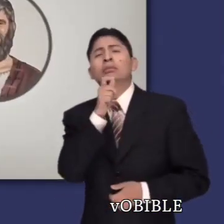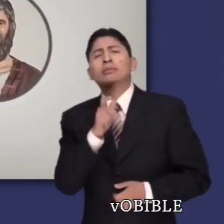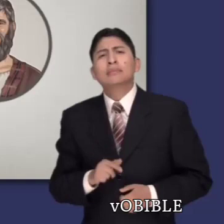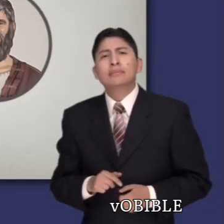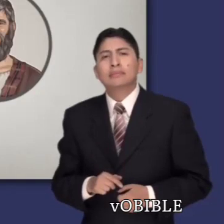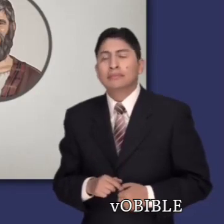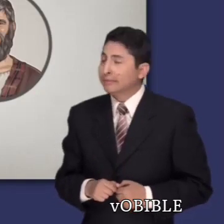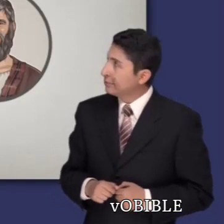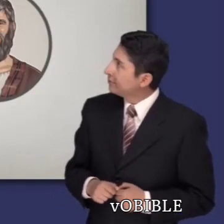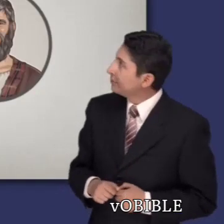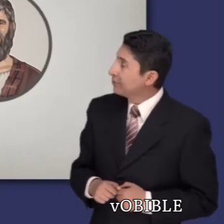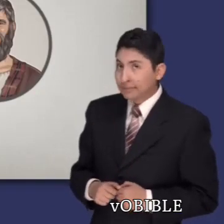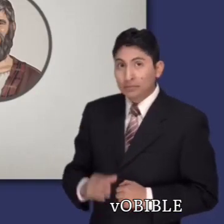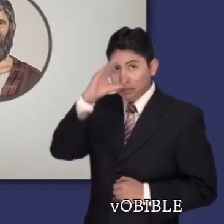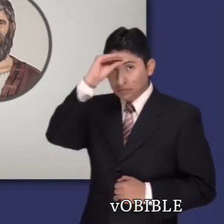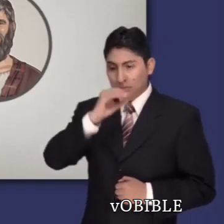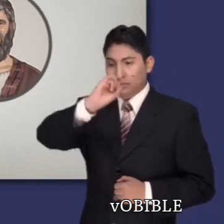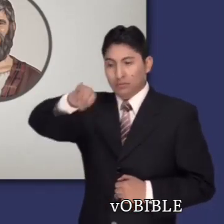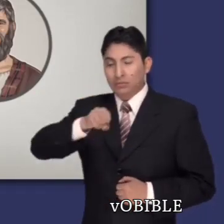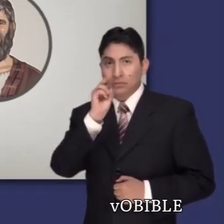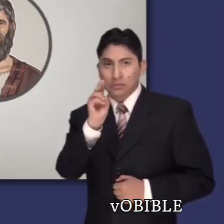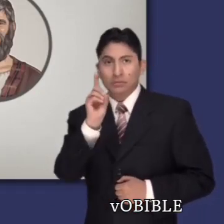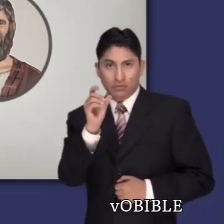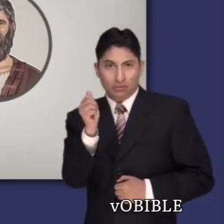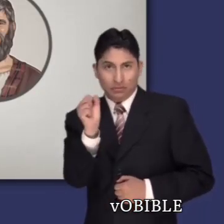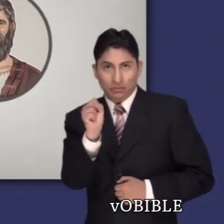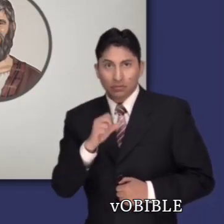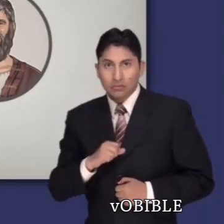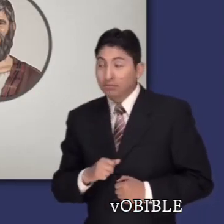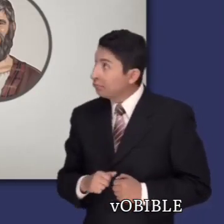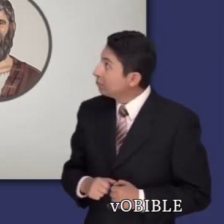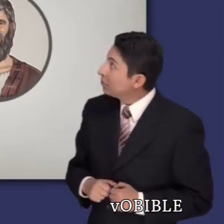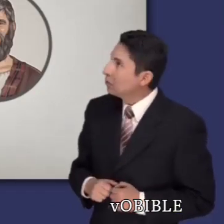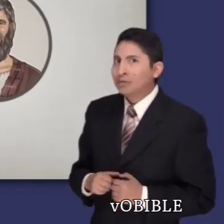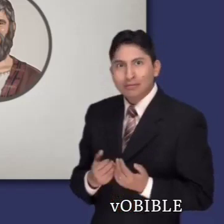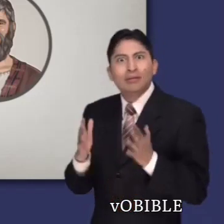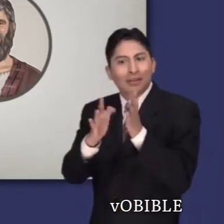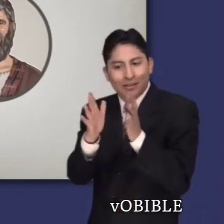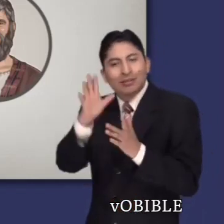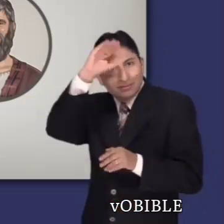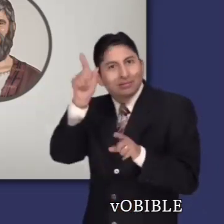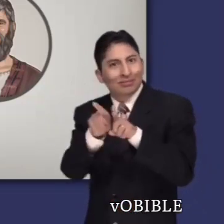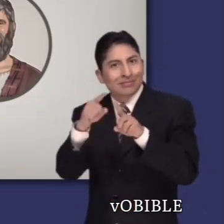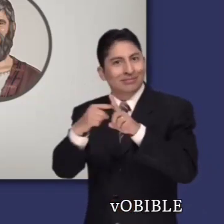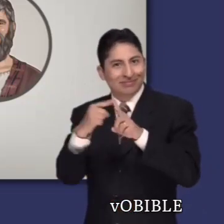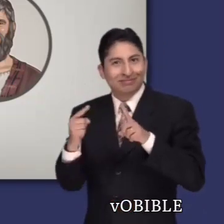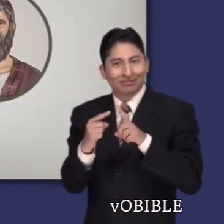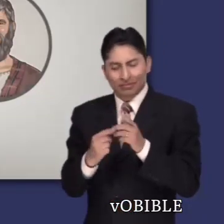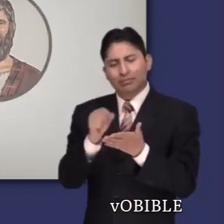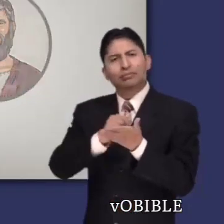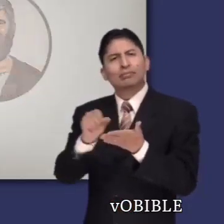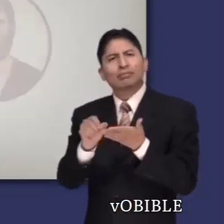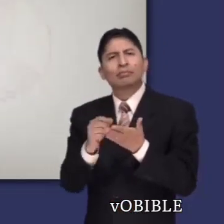Es muy probable que Judas, quien escribió esta carta inspirada, haya sido el mismo Judas que era medio hermano de Jesucristo.